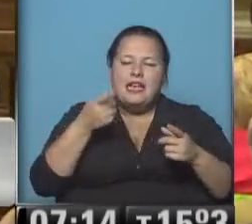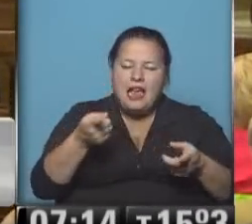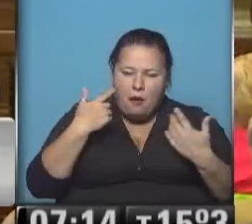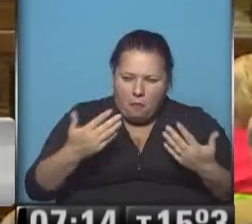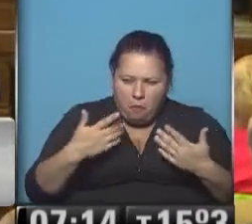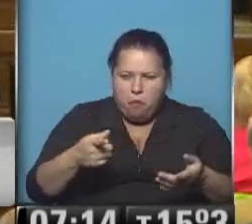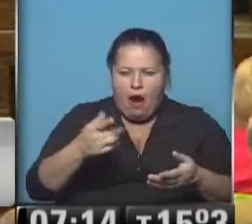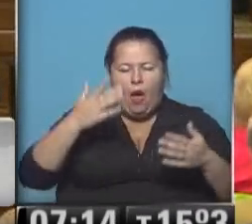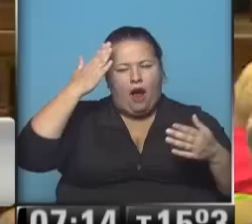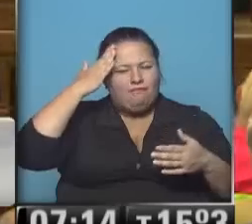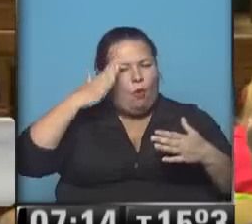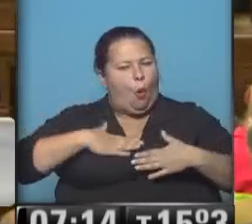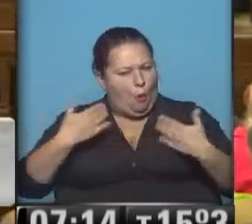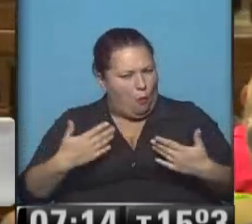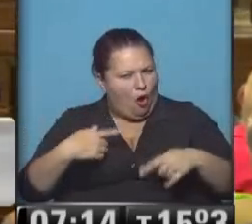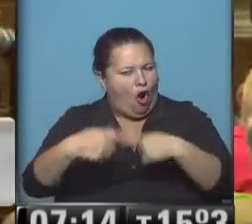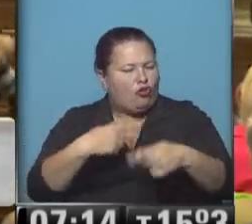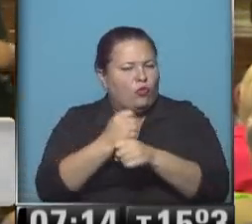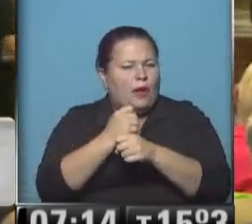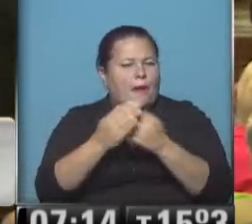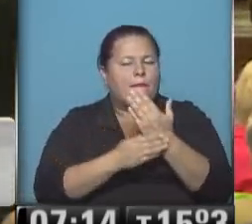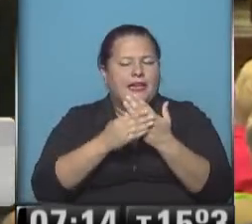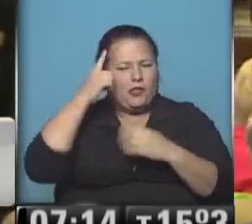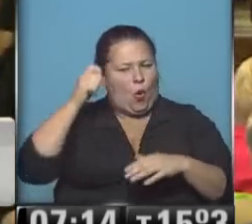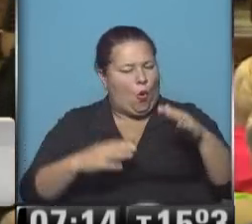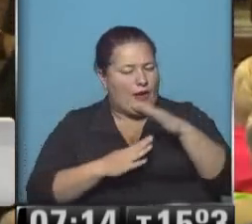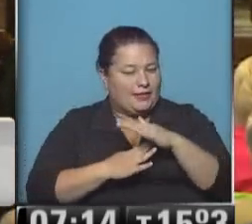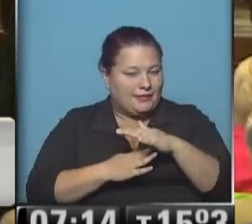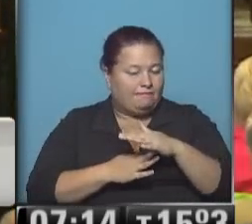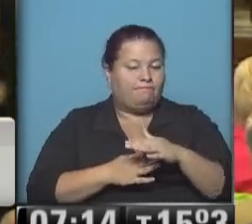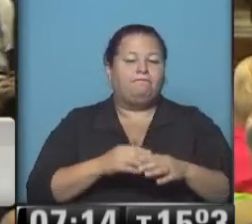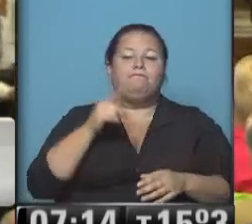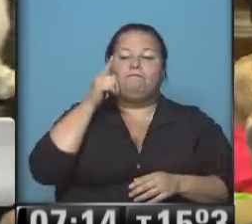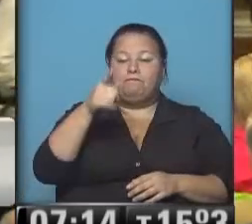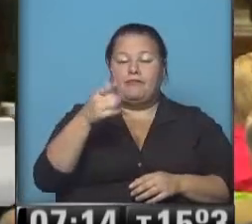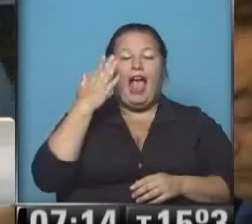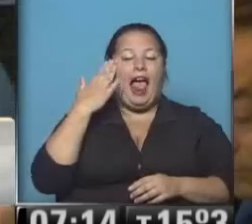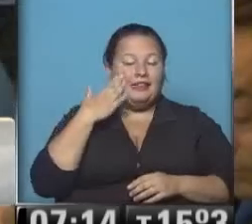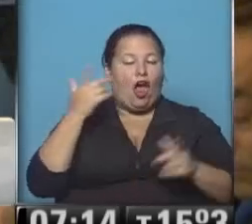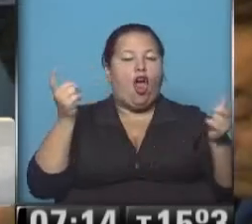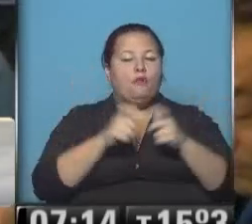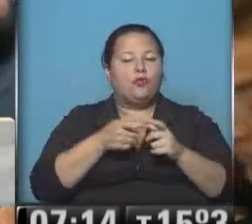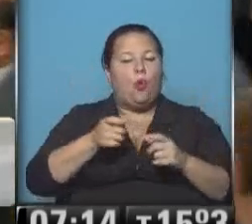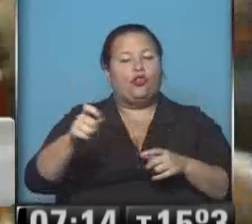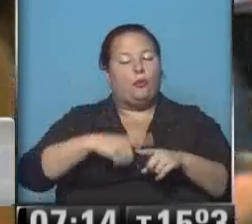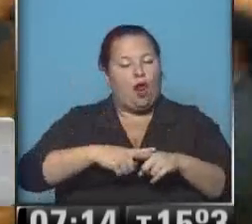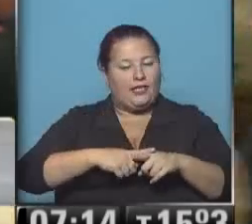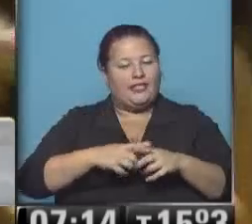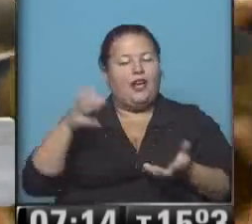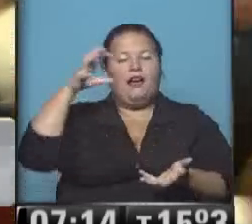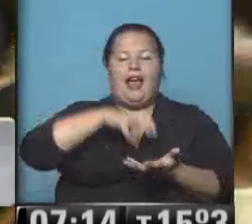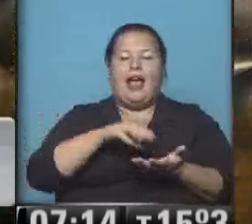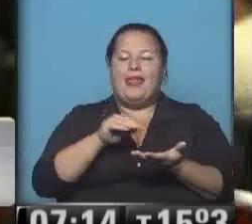con capacidades psicofísicas como para seguir siendo ministro de la Corte Suprema. Allí, en horas de la tarde, la Comisión de Juicio Político de la Cámara